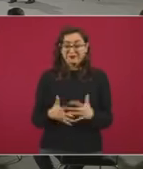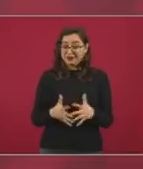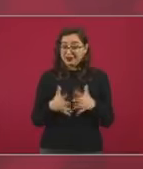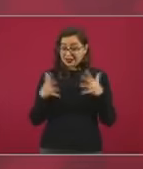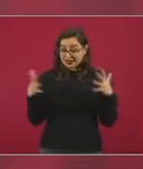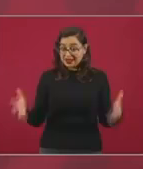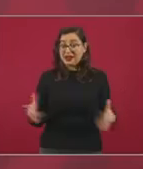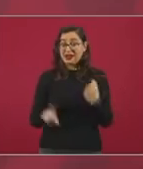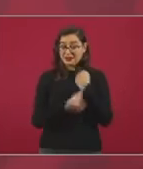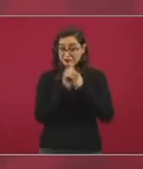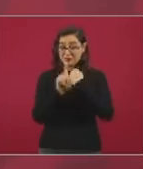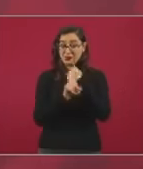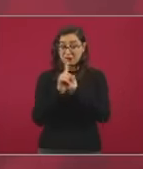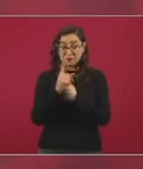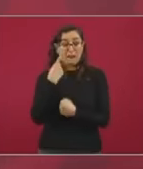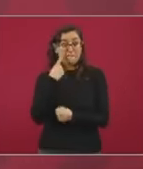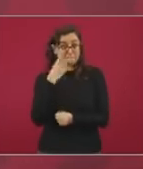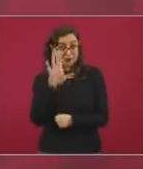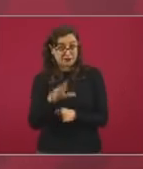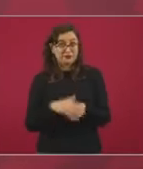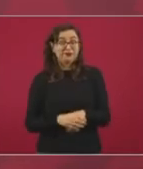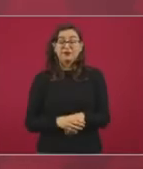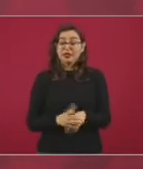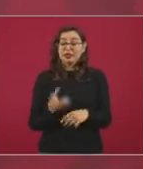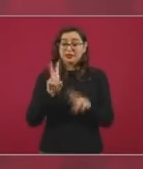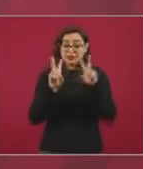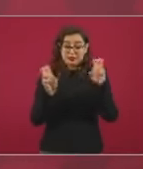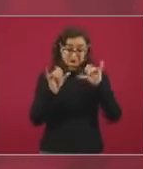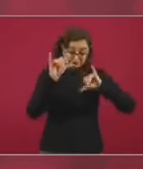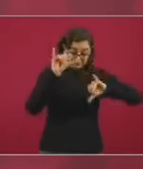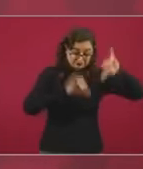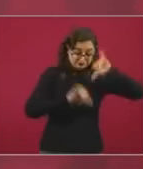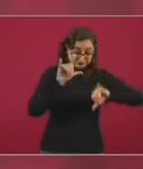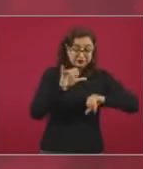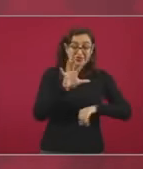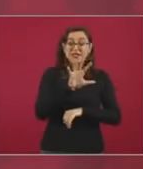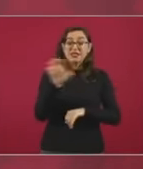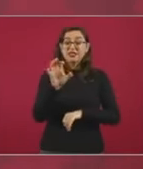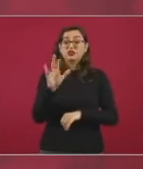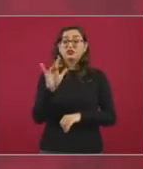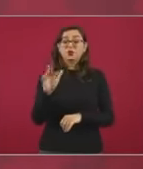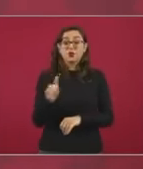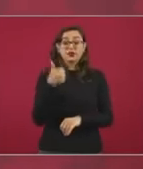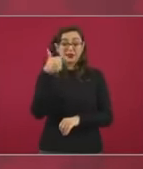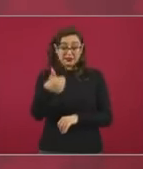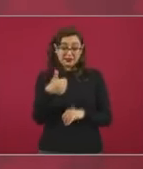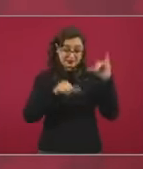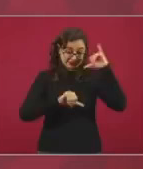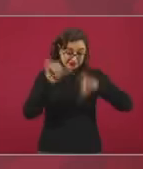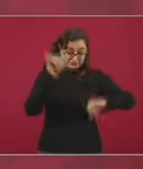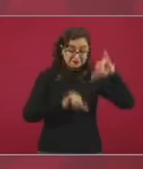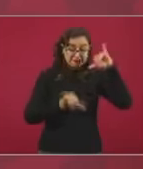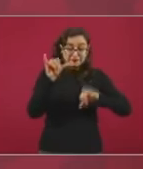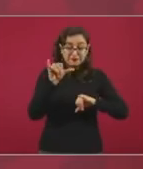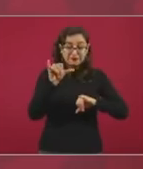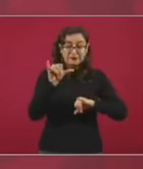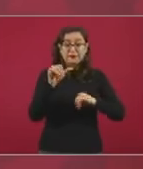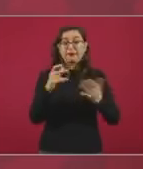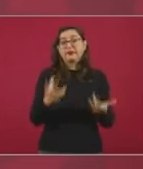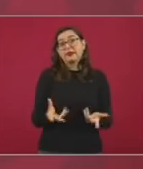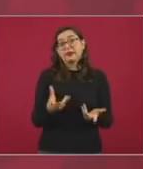En el caso de laboratorios, en el Seguro Social, en 556 laboratorios clínicos se